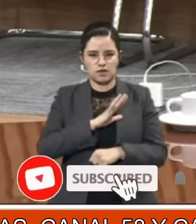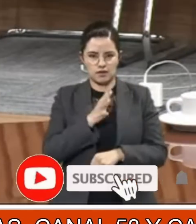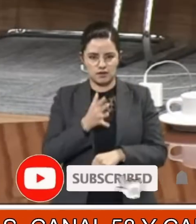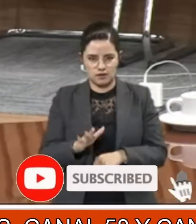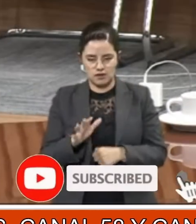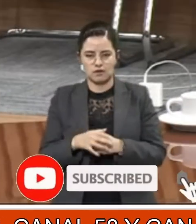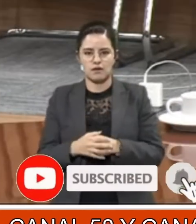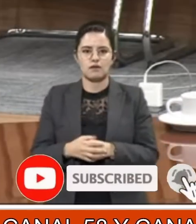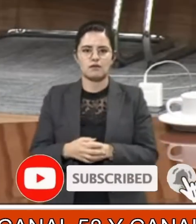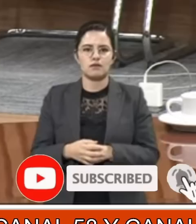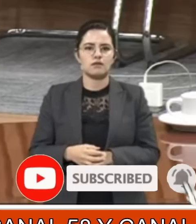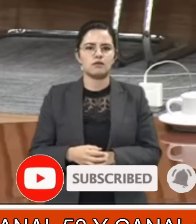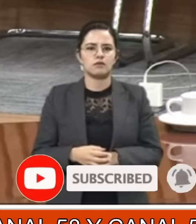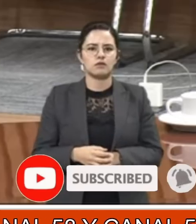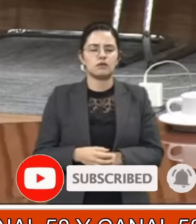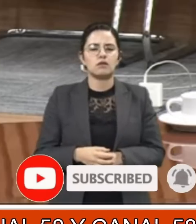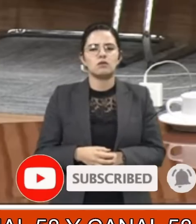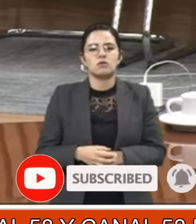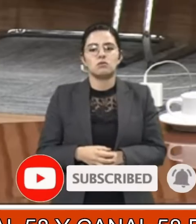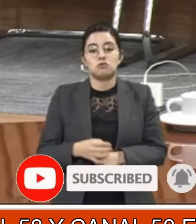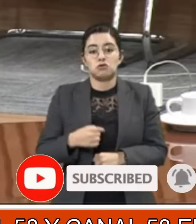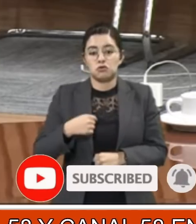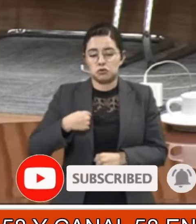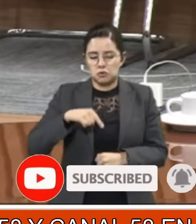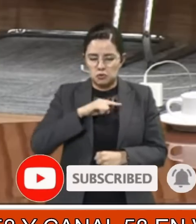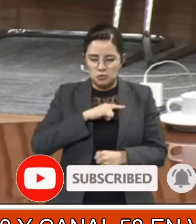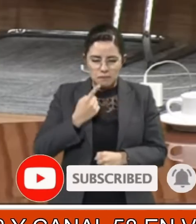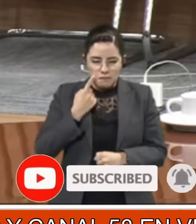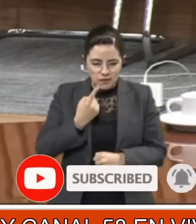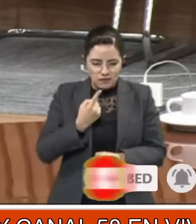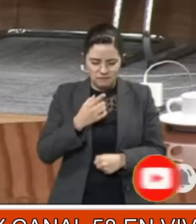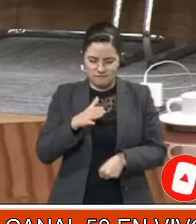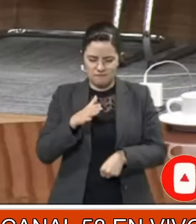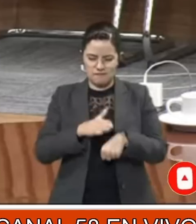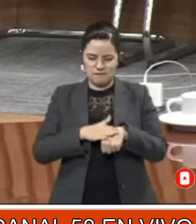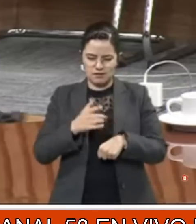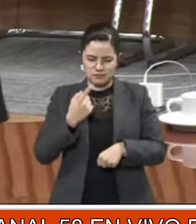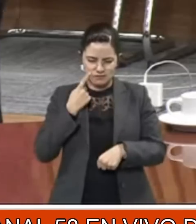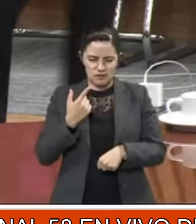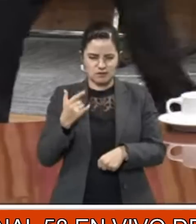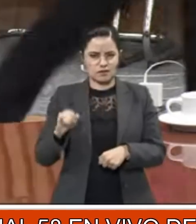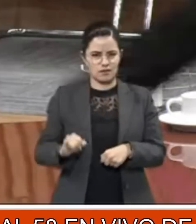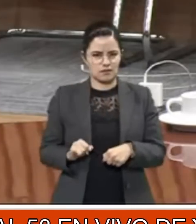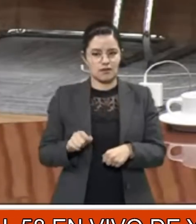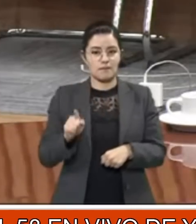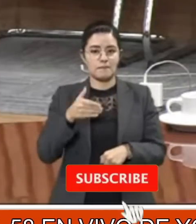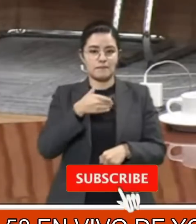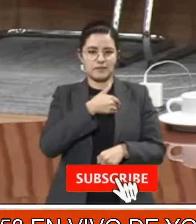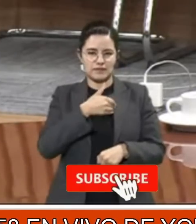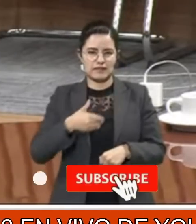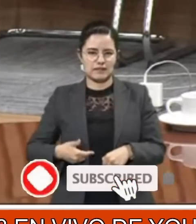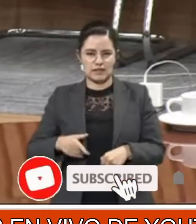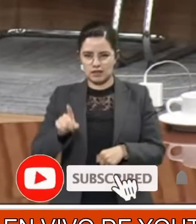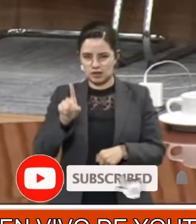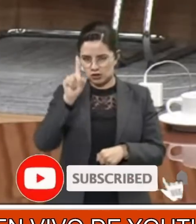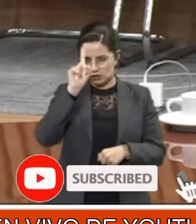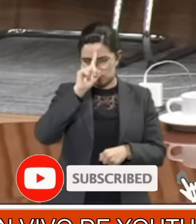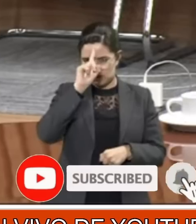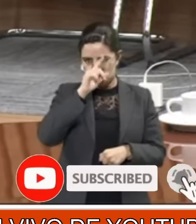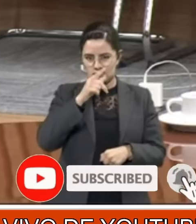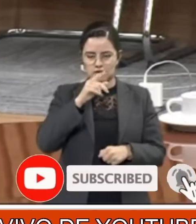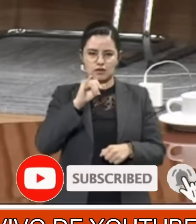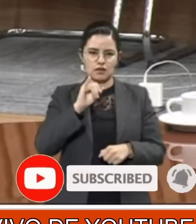más destacadas. Y digamos, lo entiendo hasta cierto punto porque la verdad es que el informe no deja muy bien parada o prácticamente deja en